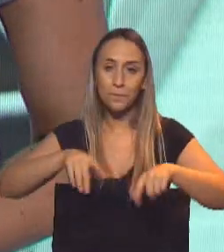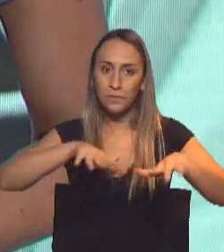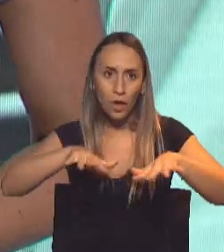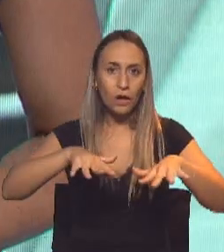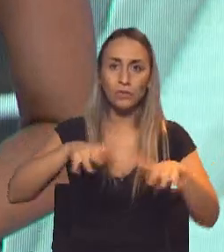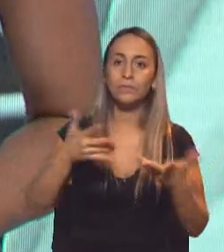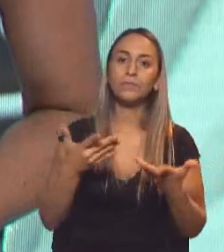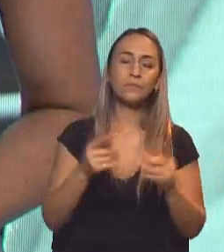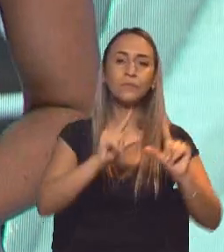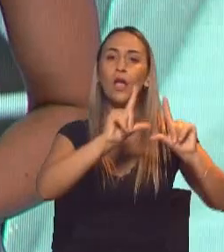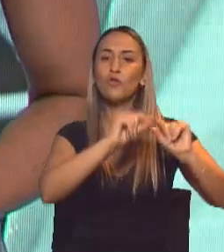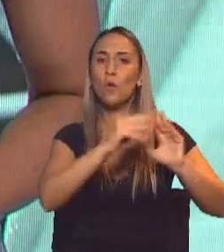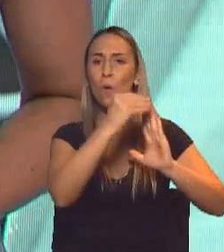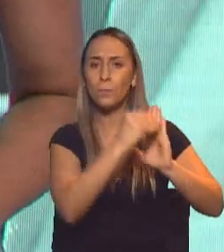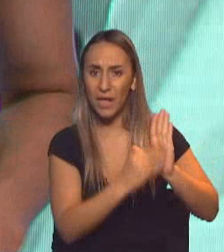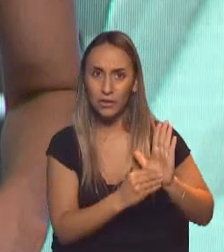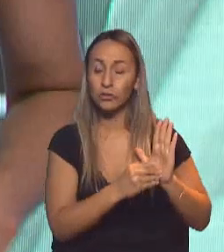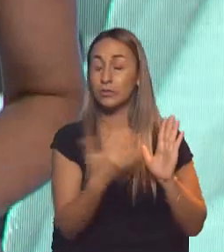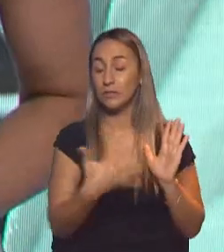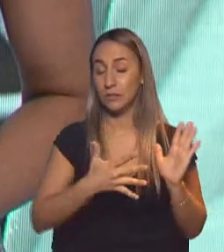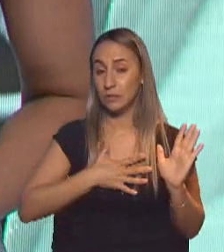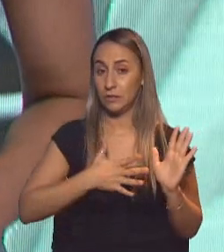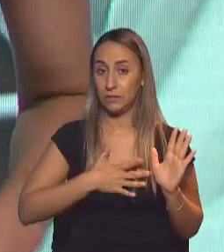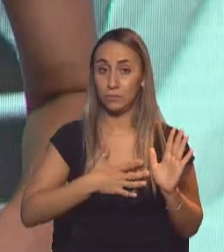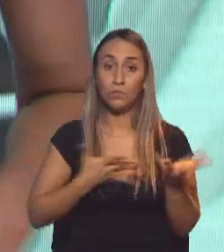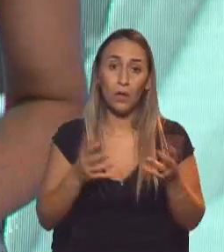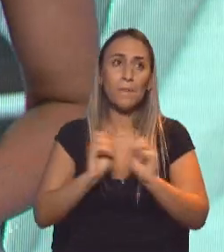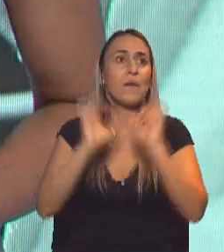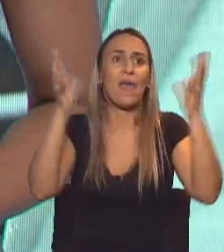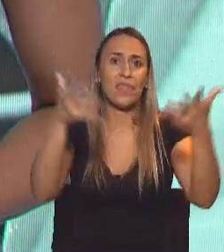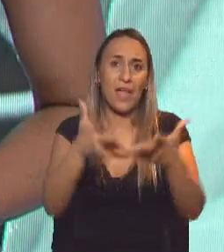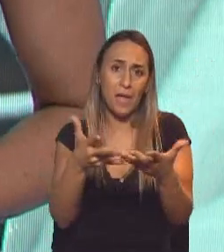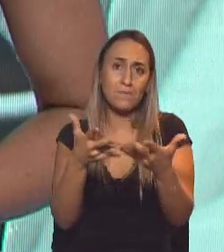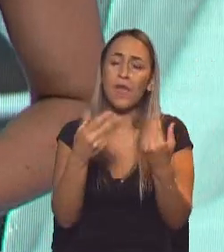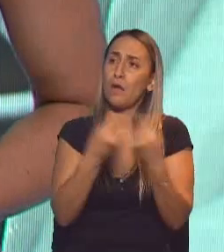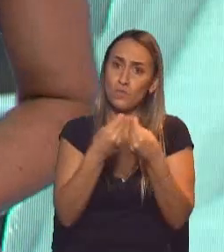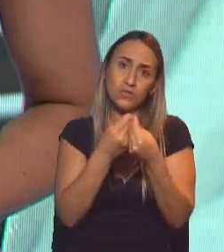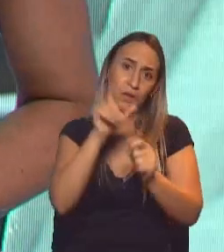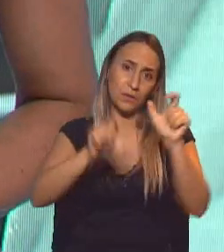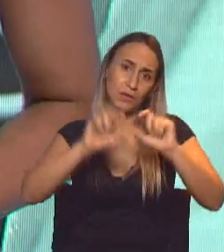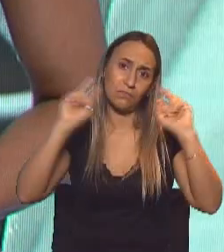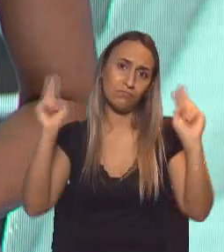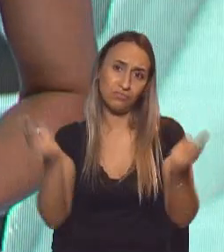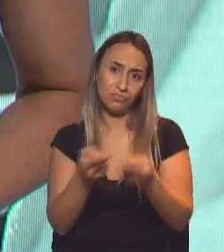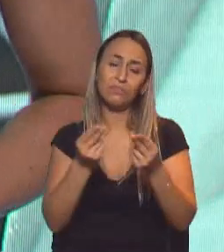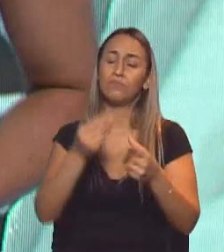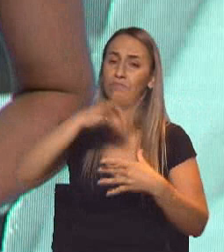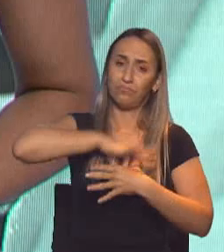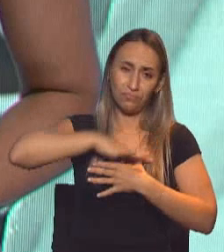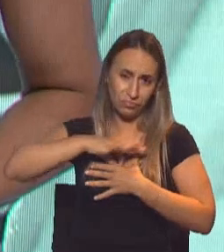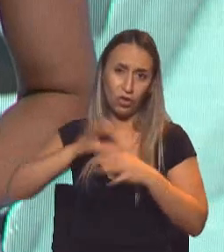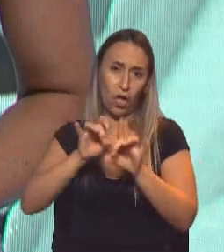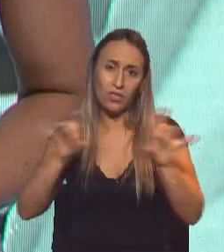números lamentables y tristes al ser una pandemia y al ser algo global, dejó fallecidos muchísimos y también contagiados. Pero